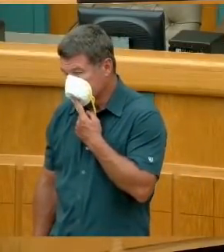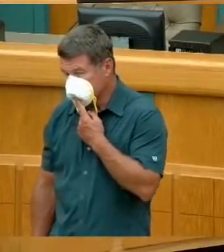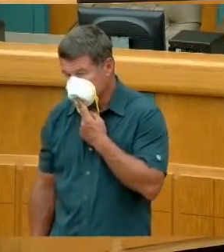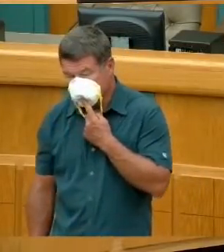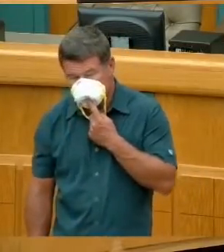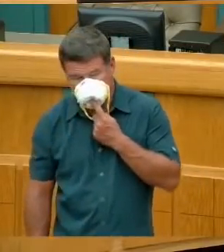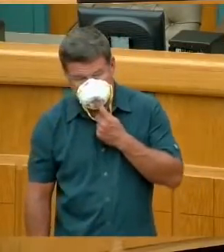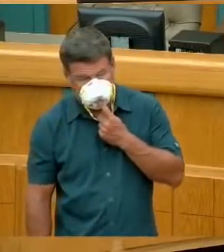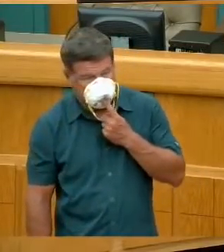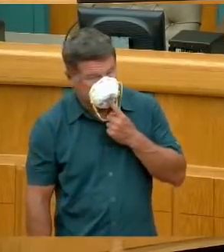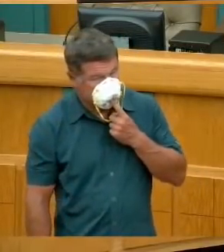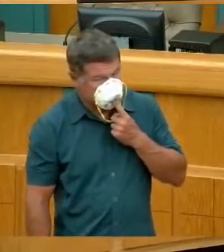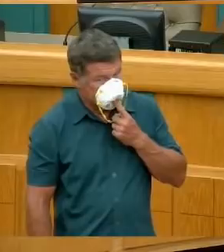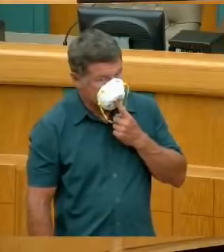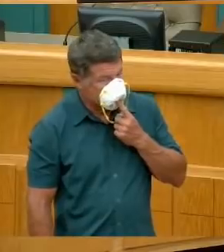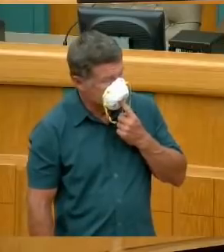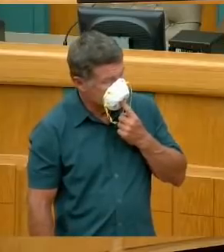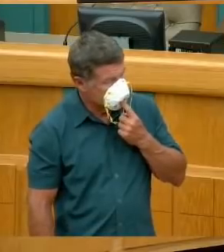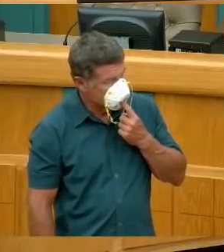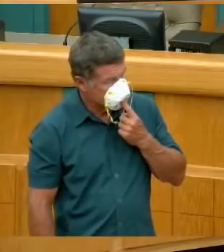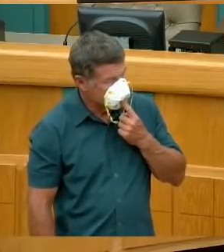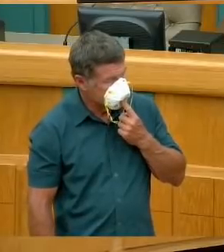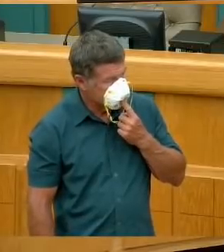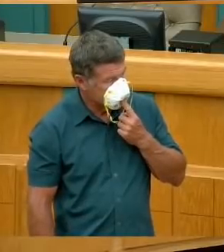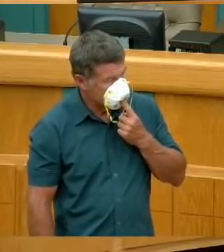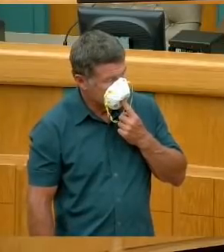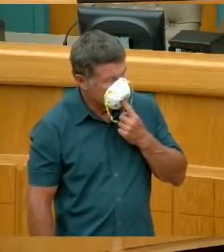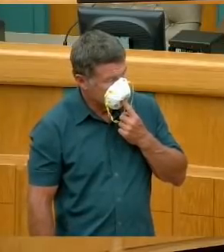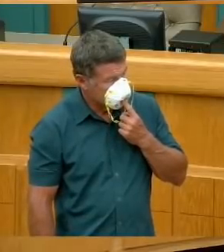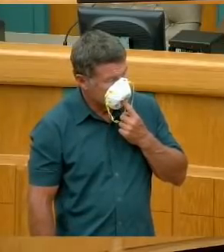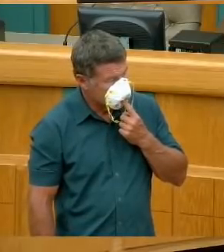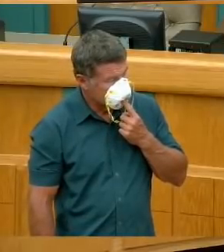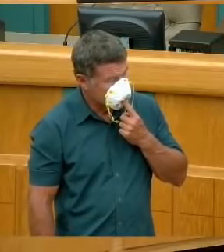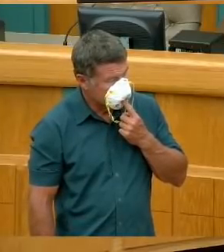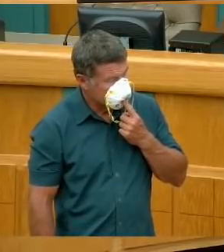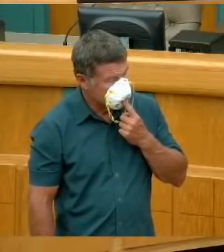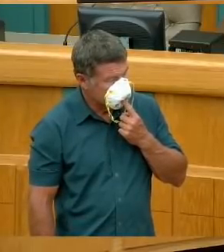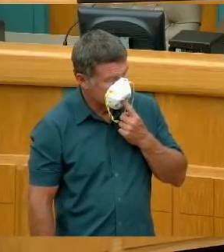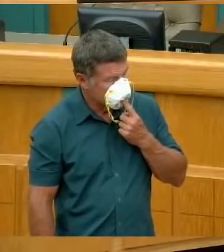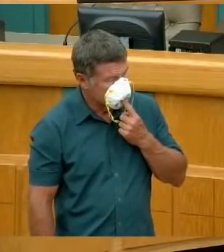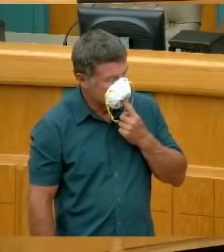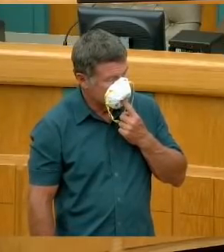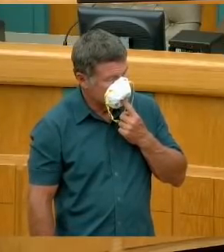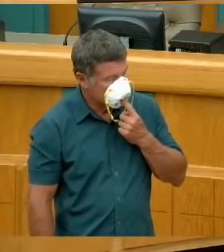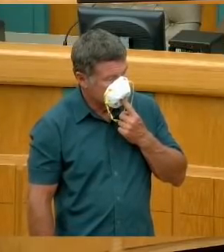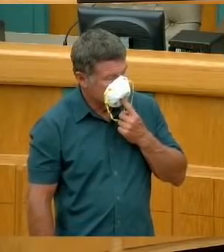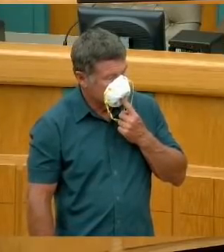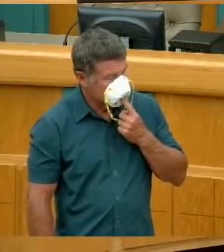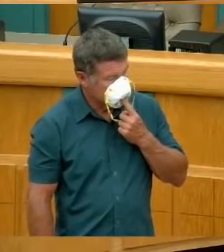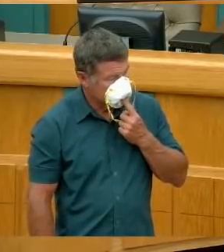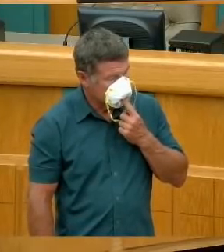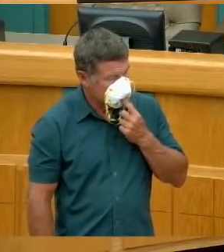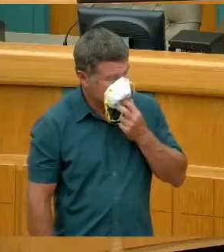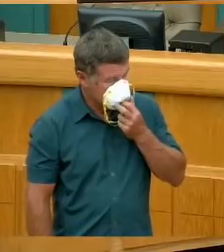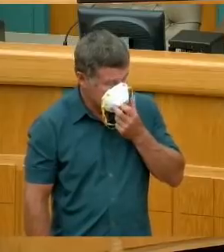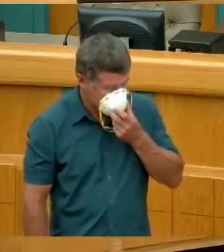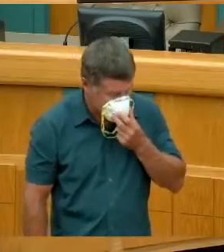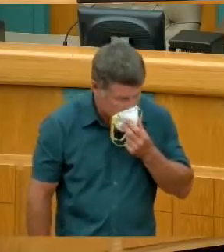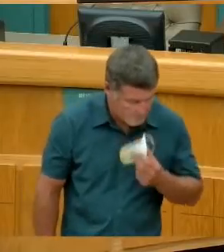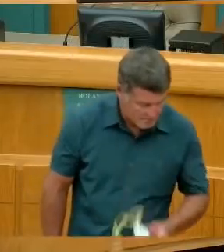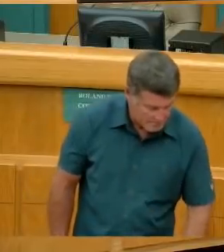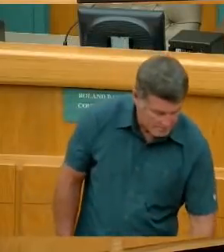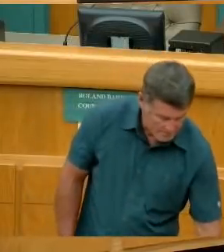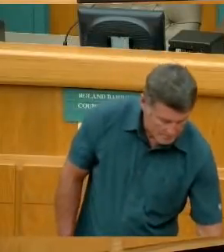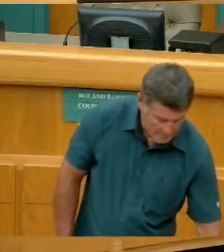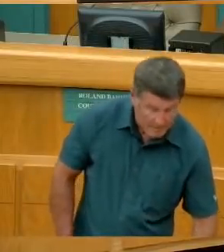Chuck Williams perdió la vida también debido a complicaciones por el coronavirus. A ambos oficiales y a sus familias le queremos dar nuestro más